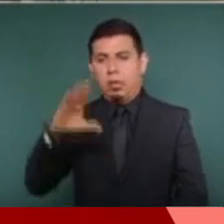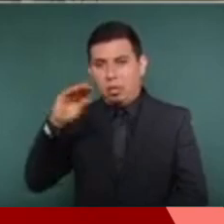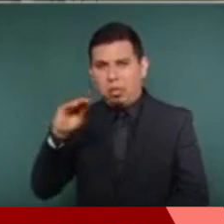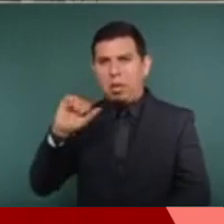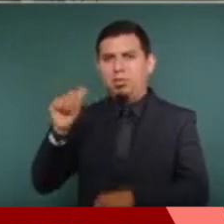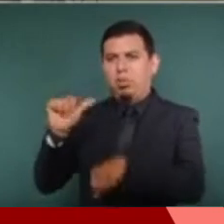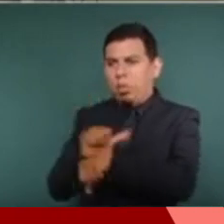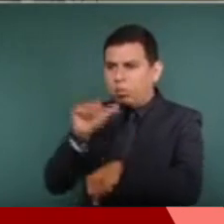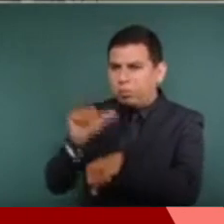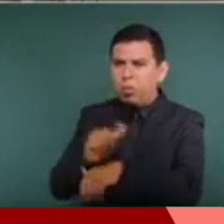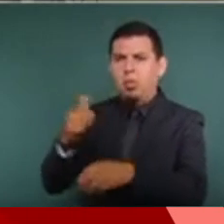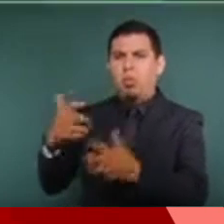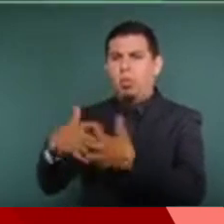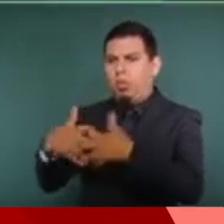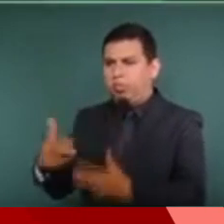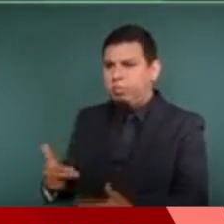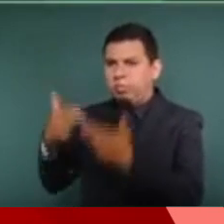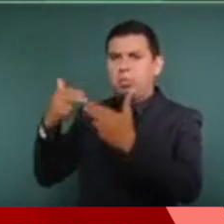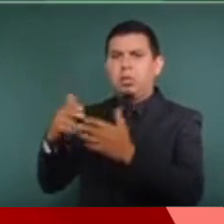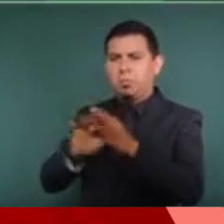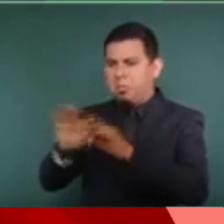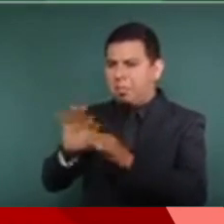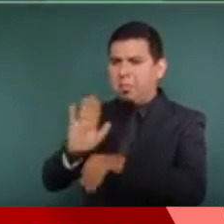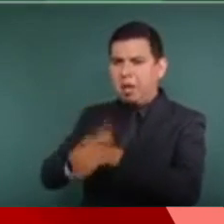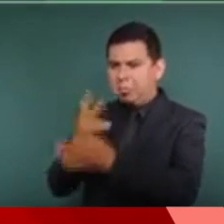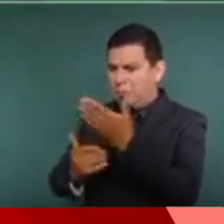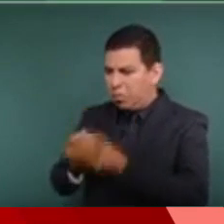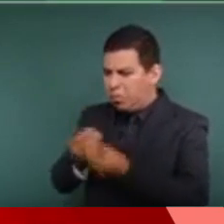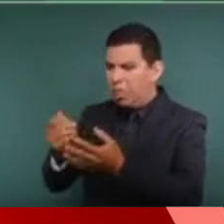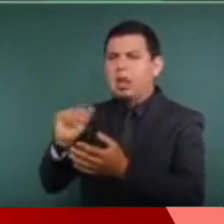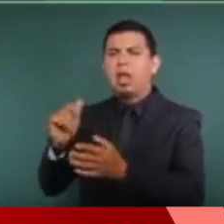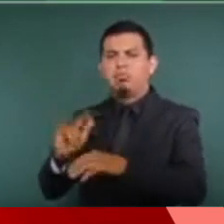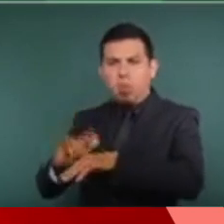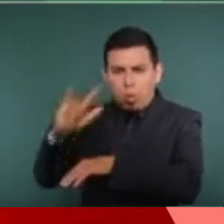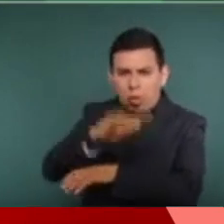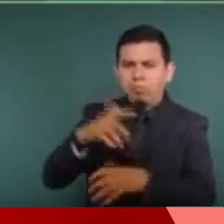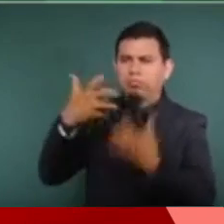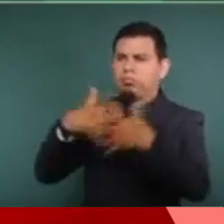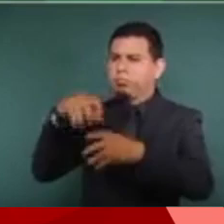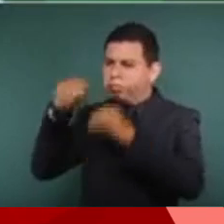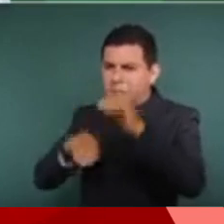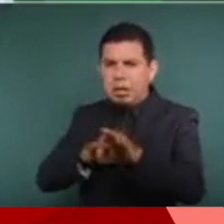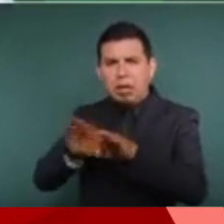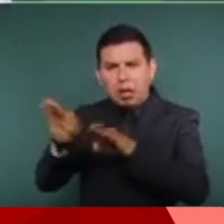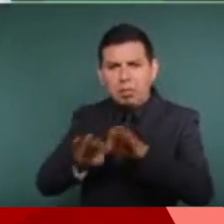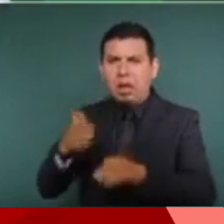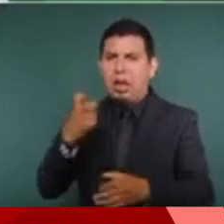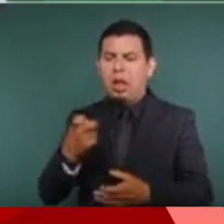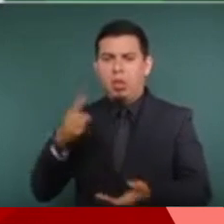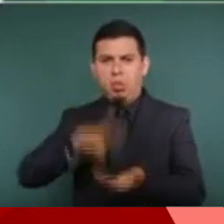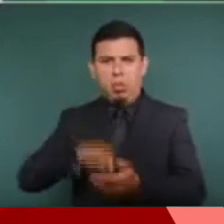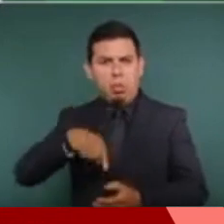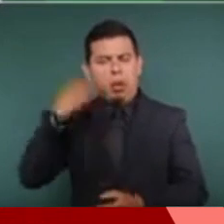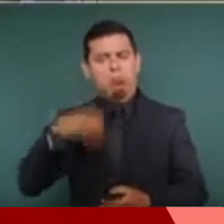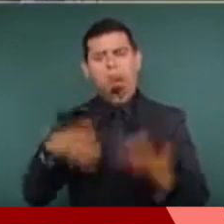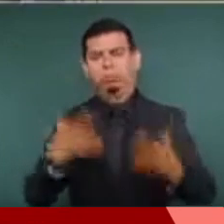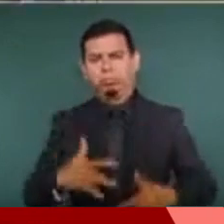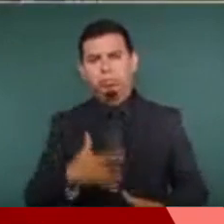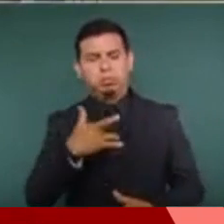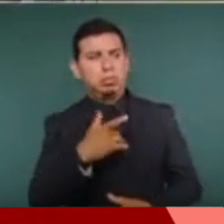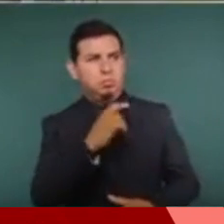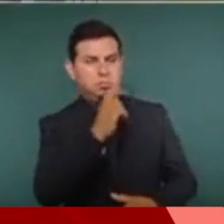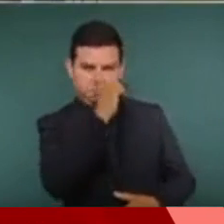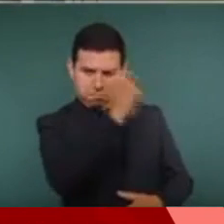automotriz, la agroindustria y la industria aeronáutica. Por eso hoy en Oaxaca reconocemos,